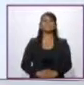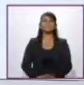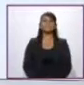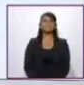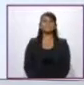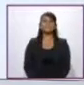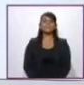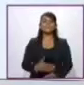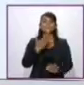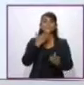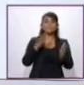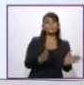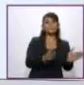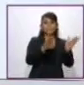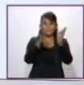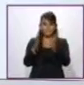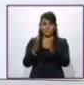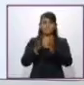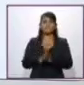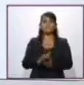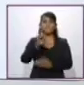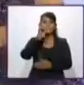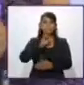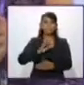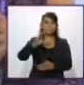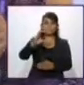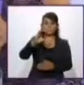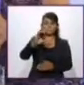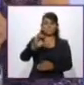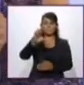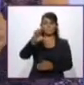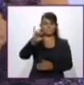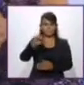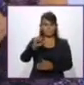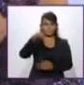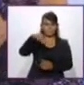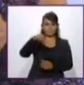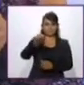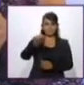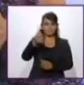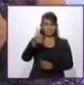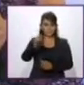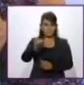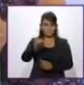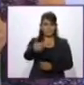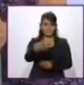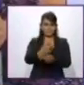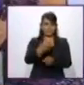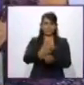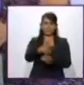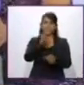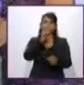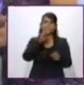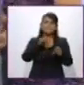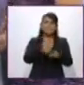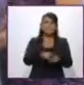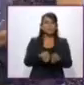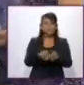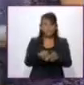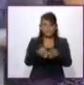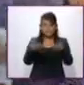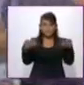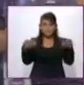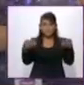Es el turno de la candidata de Morena, Celia Maya. Y en un momento más, ella también mostrará el